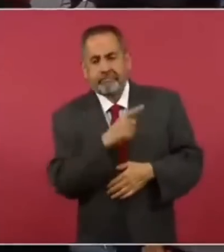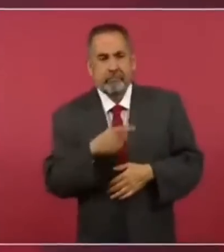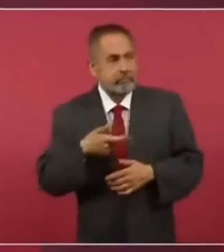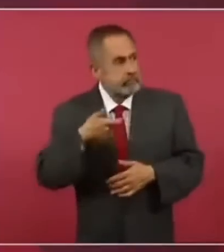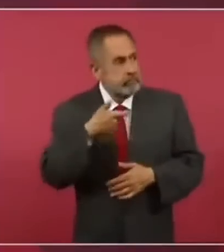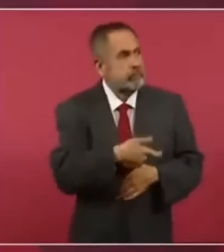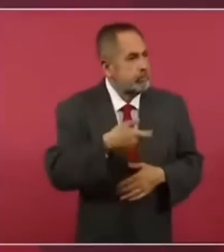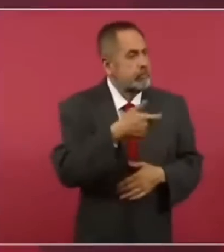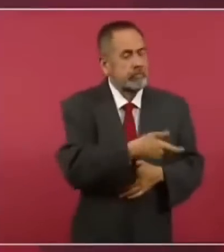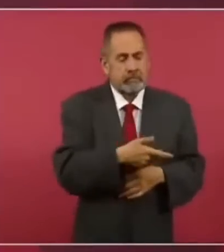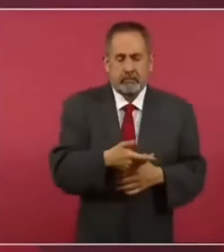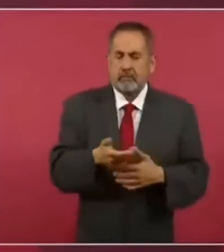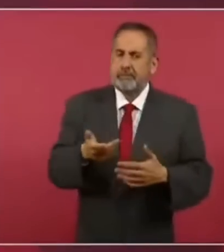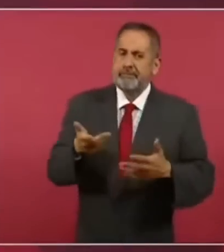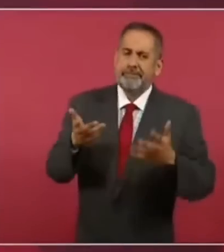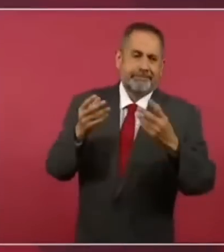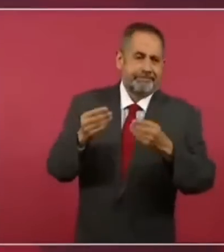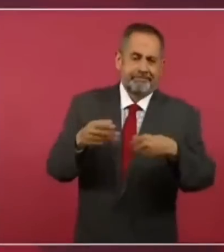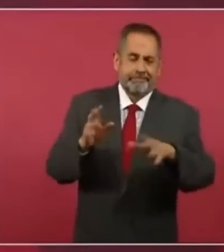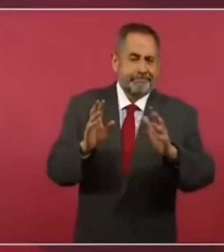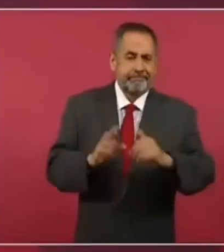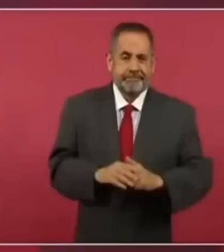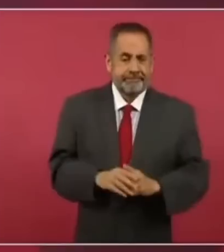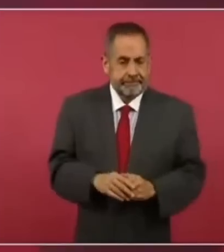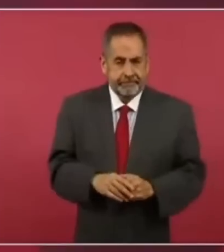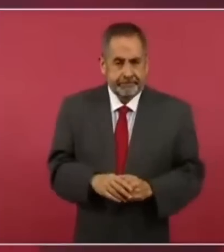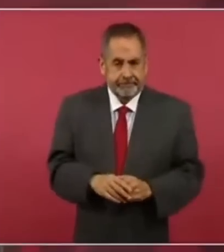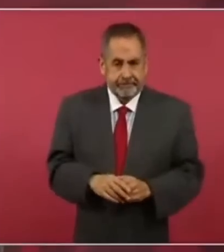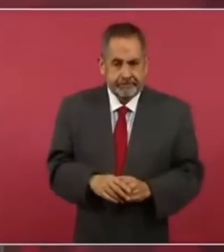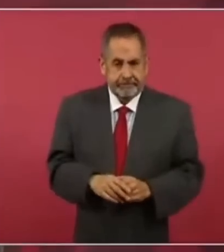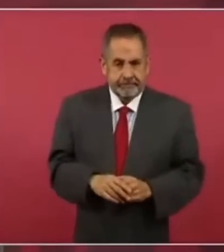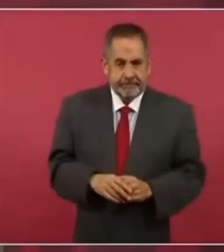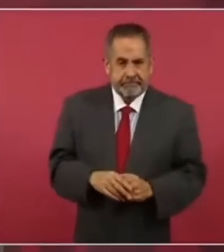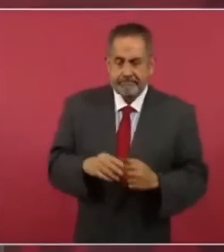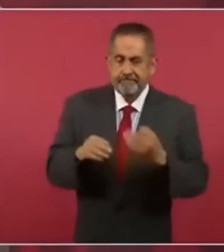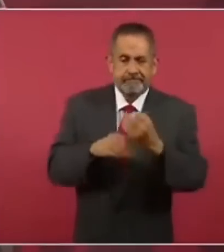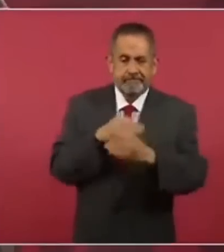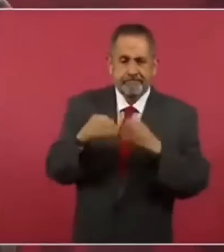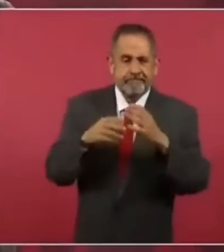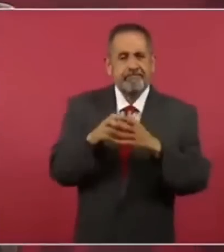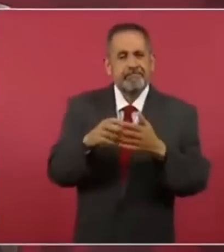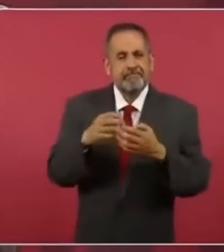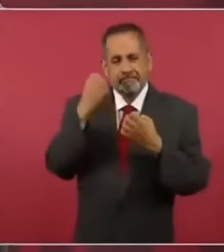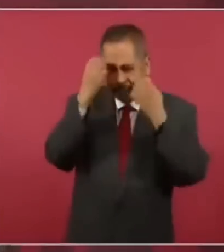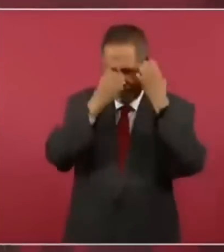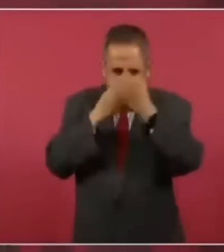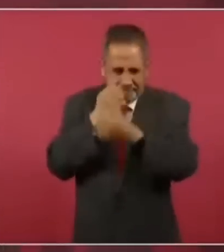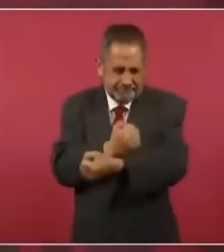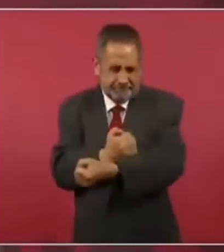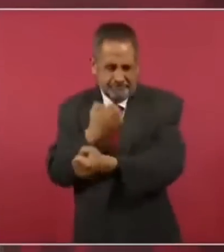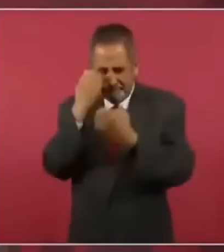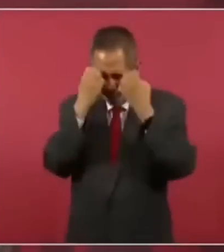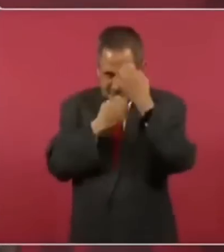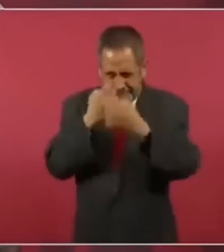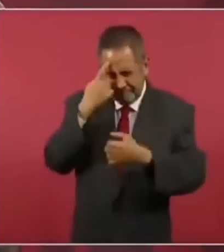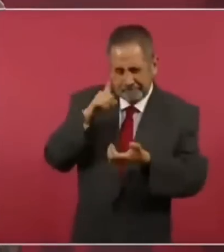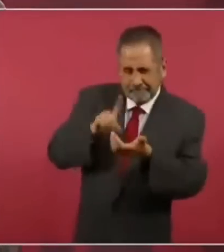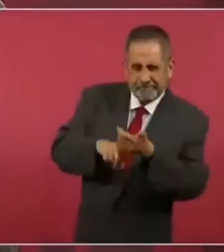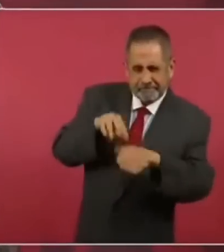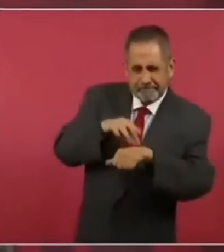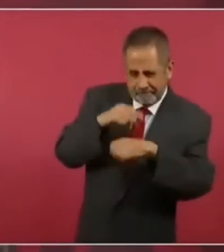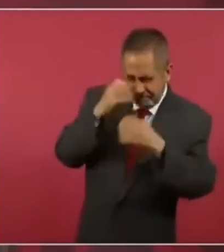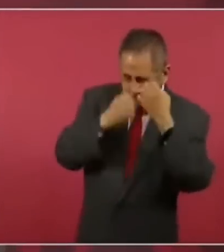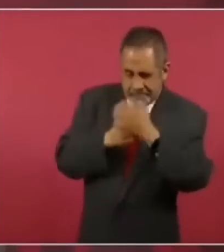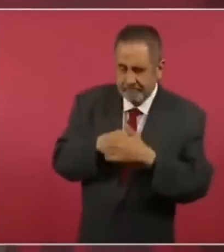Y en muchos casos, bueno, todo lo relacionado con los análisis clínicos estaban